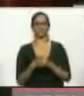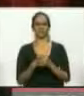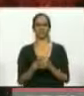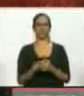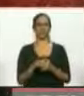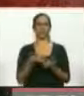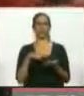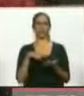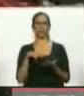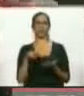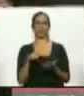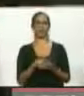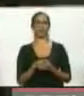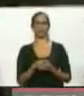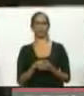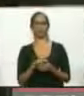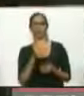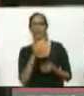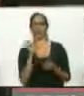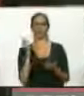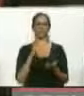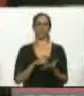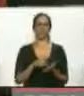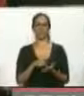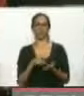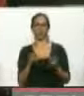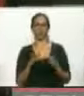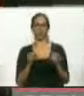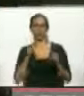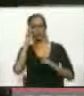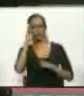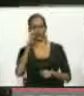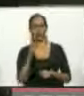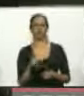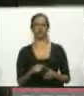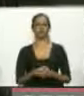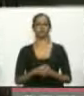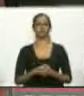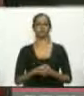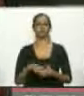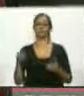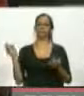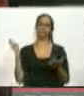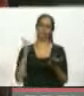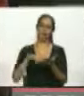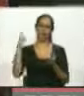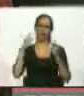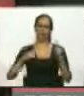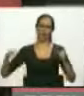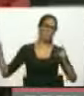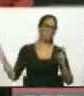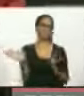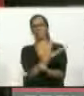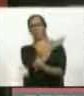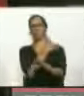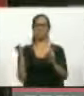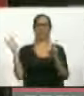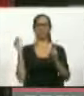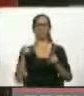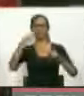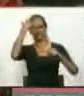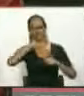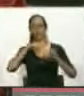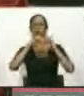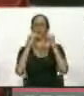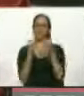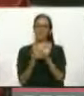caminaba volaba no ahorita sigue para ya todo el mundo me va a respetar llegó la guaira tan solo dar natación para que se hacen y se